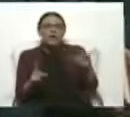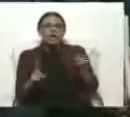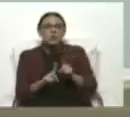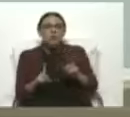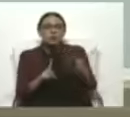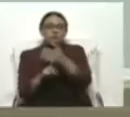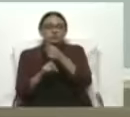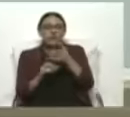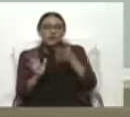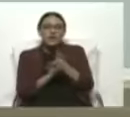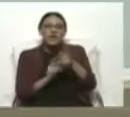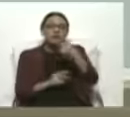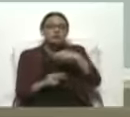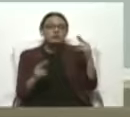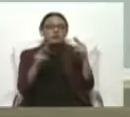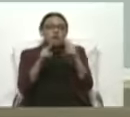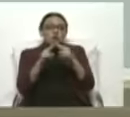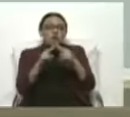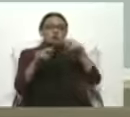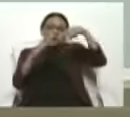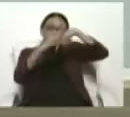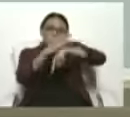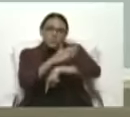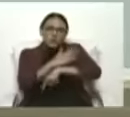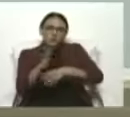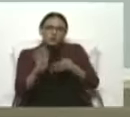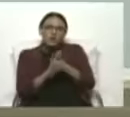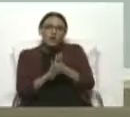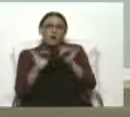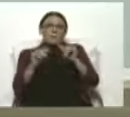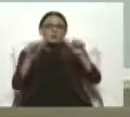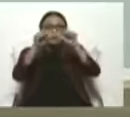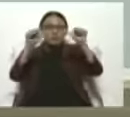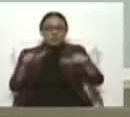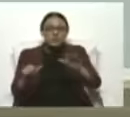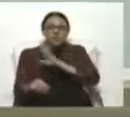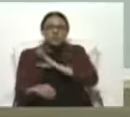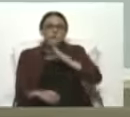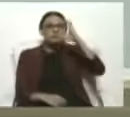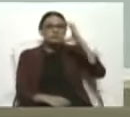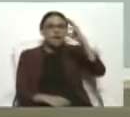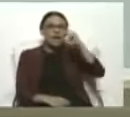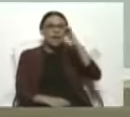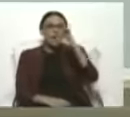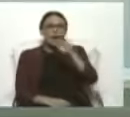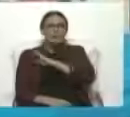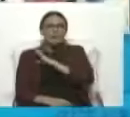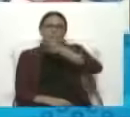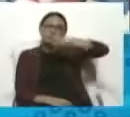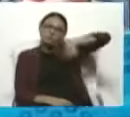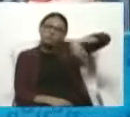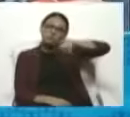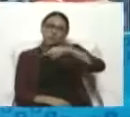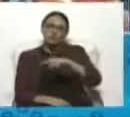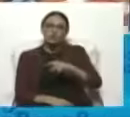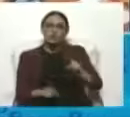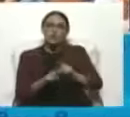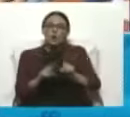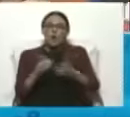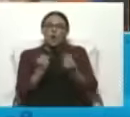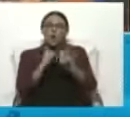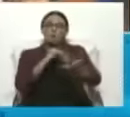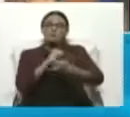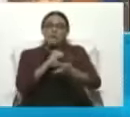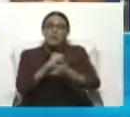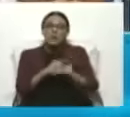familiarizarse una vez más con el mejor sistema electoral del mundo, automatizado,